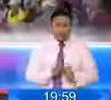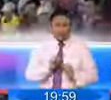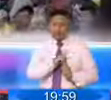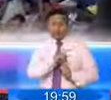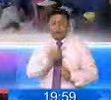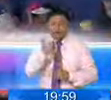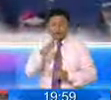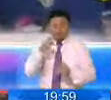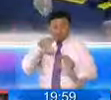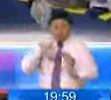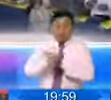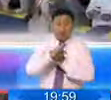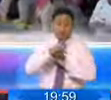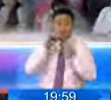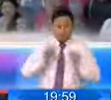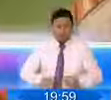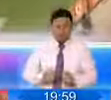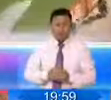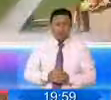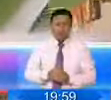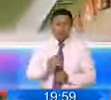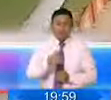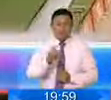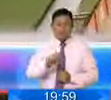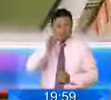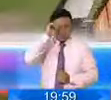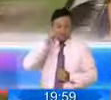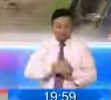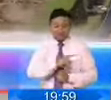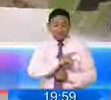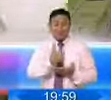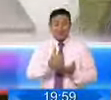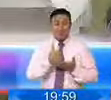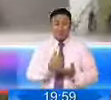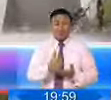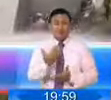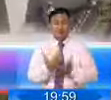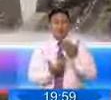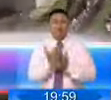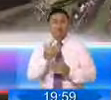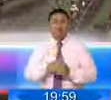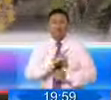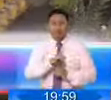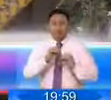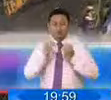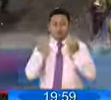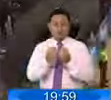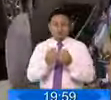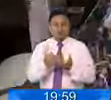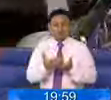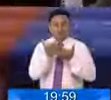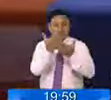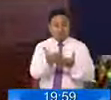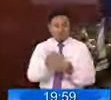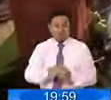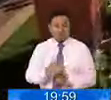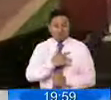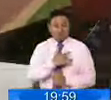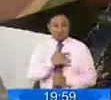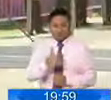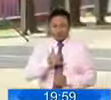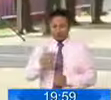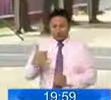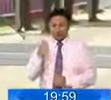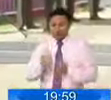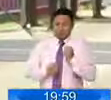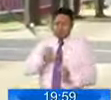llegar a la meta es posible, así que no se pierda de estos beneficios que ofrecen los organizadores y siéntase un atleta